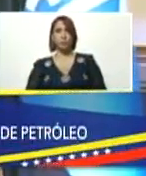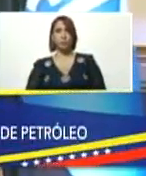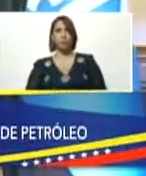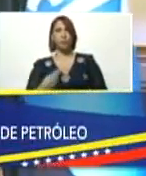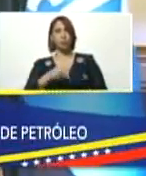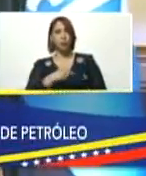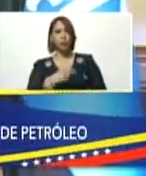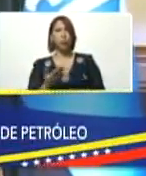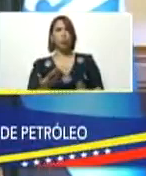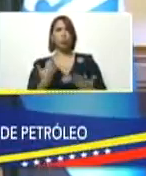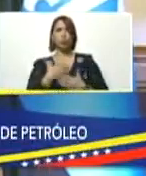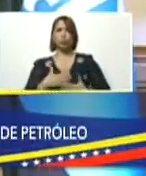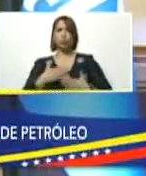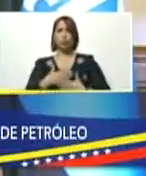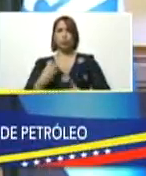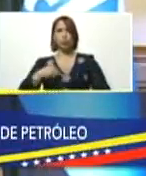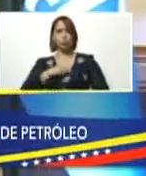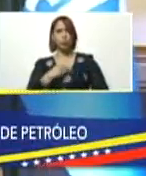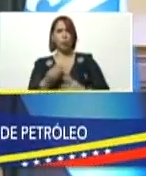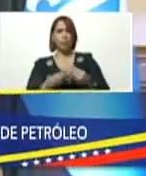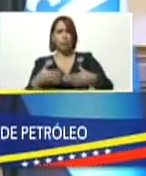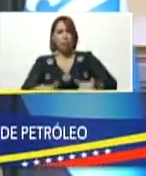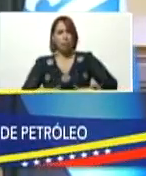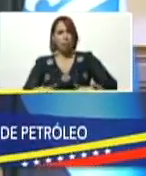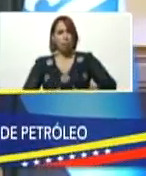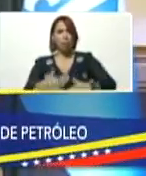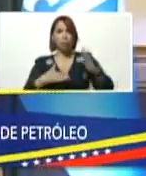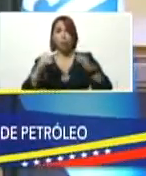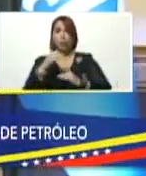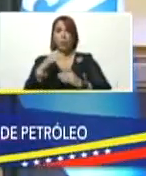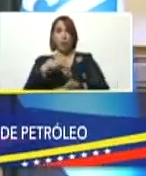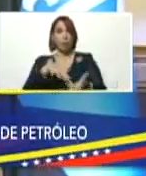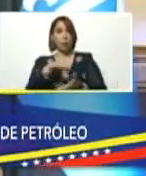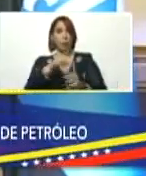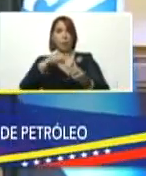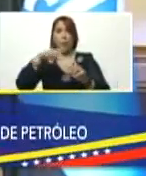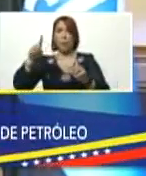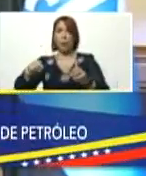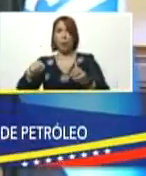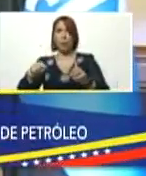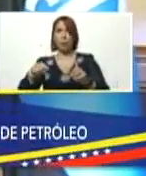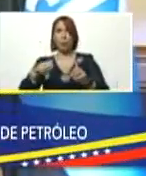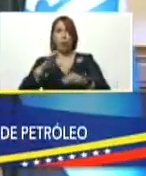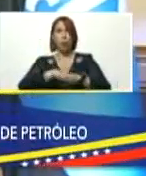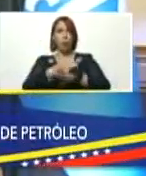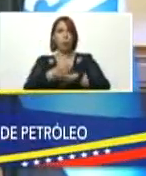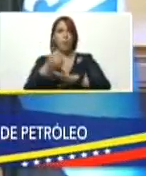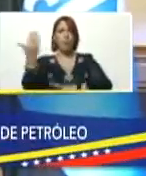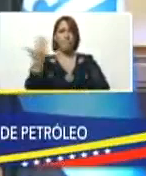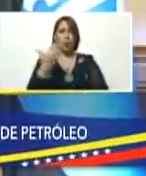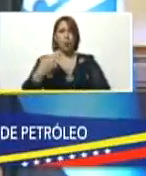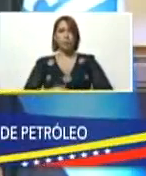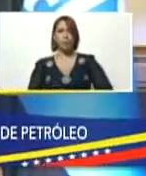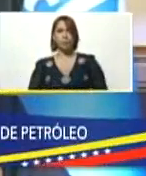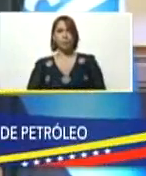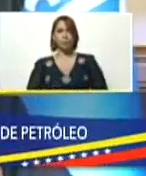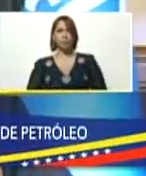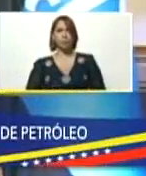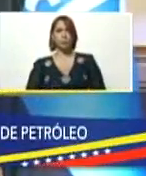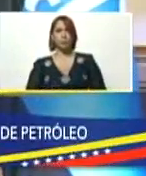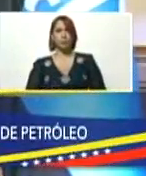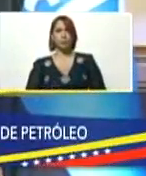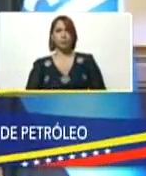Nosotros modestamente hemos hecho un esfuerzo para superar una crisis energética producto de las sanciones criminales y